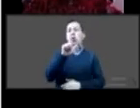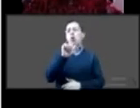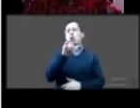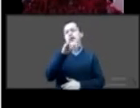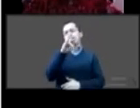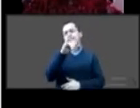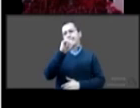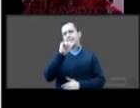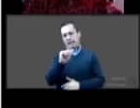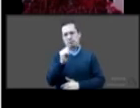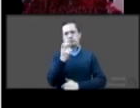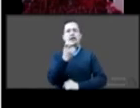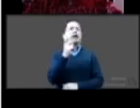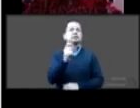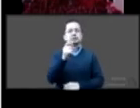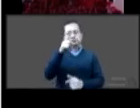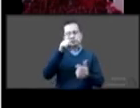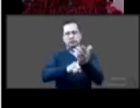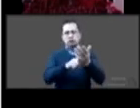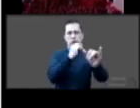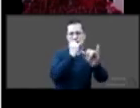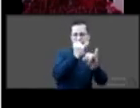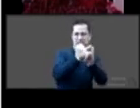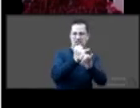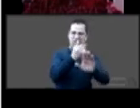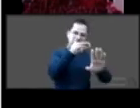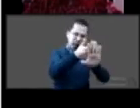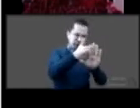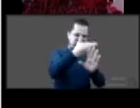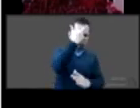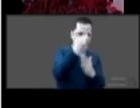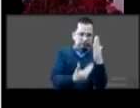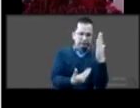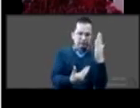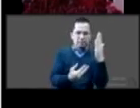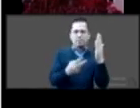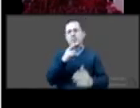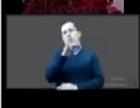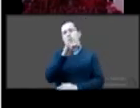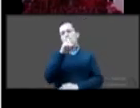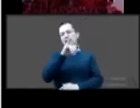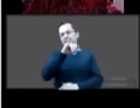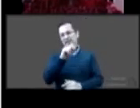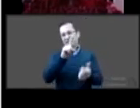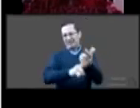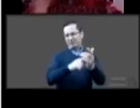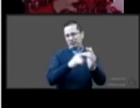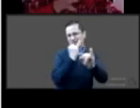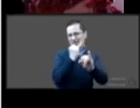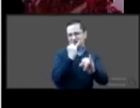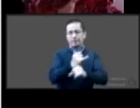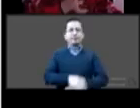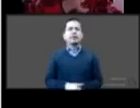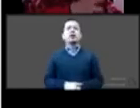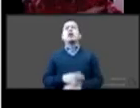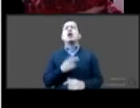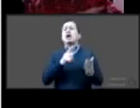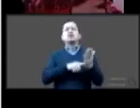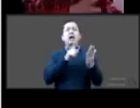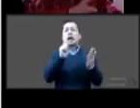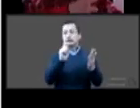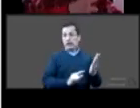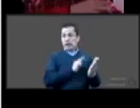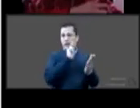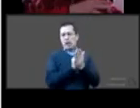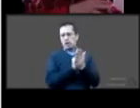que también es muy, muy reciente, y más que una ley, son reformas al Código Penal y a la